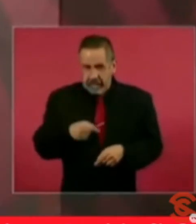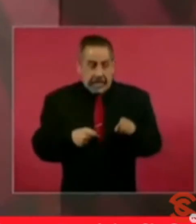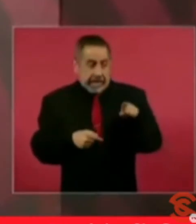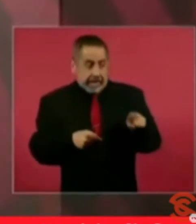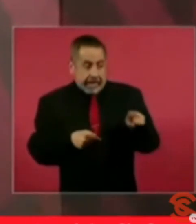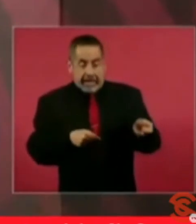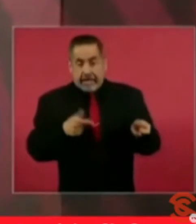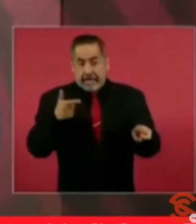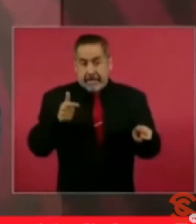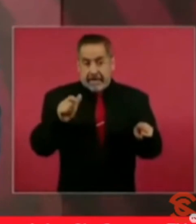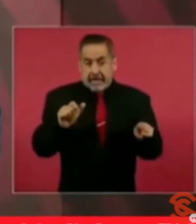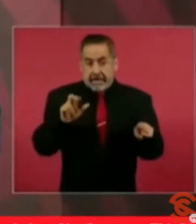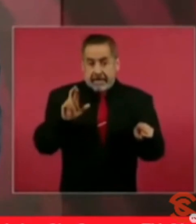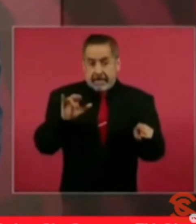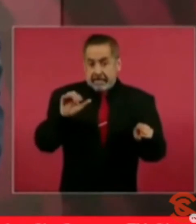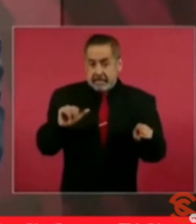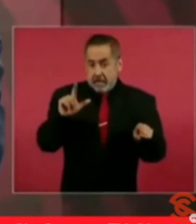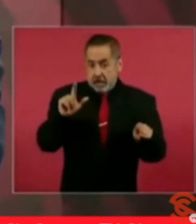García Luna